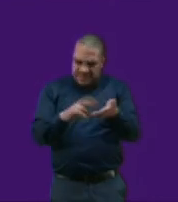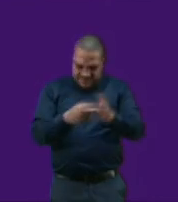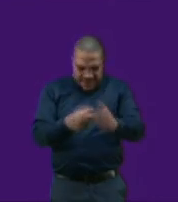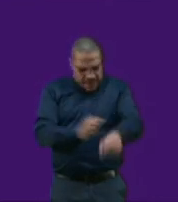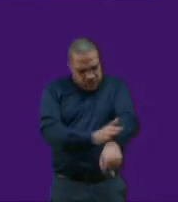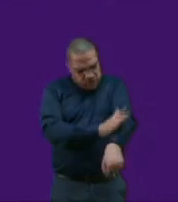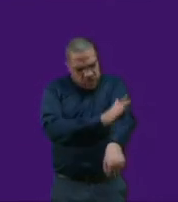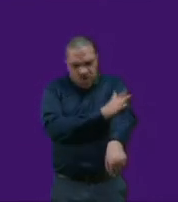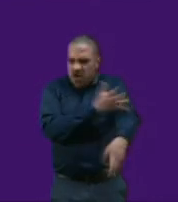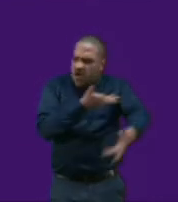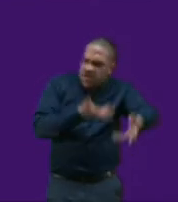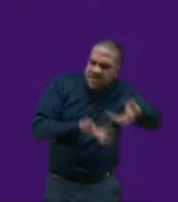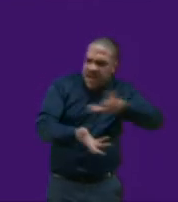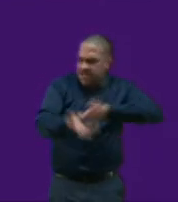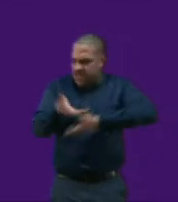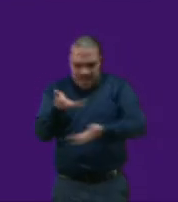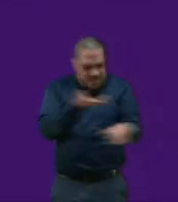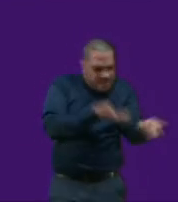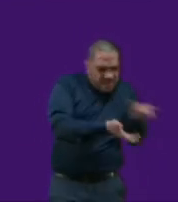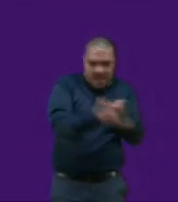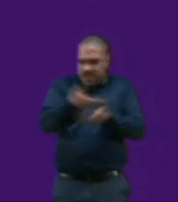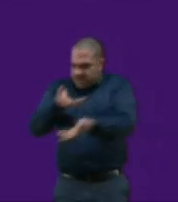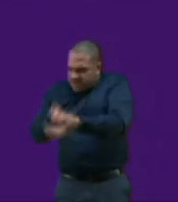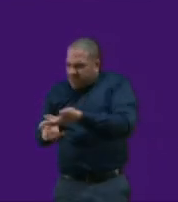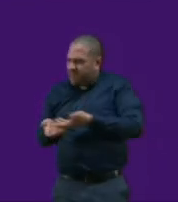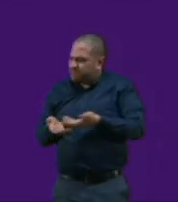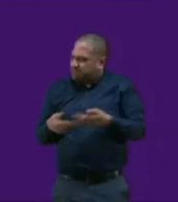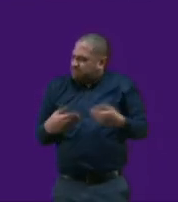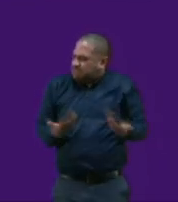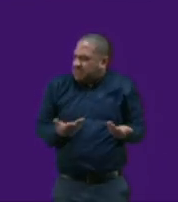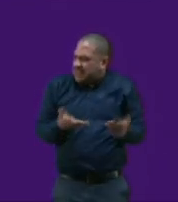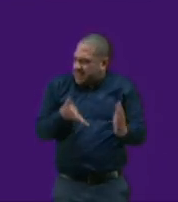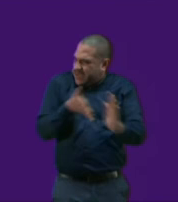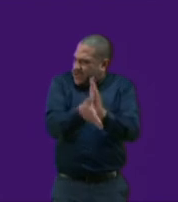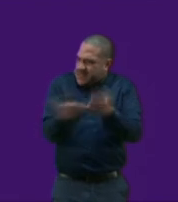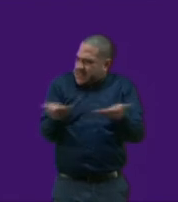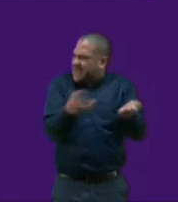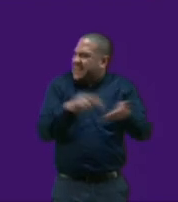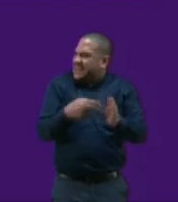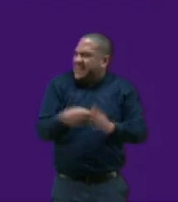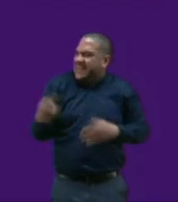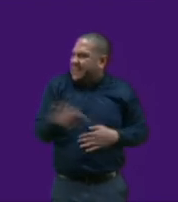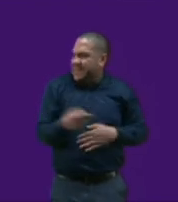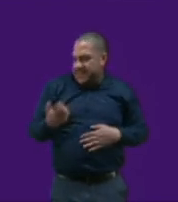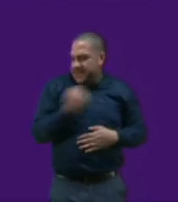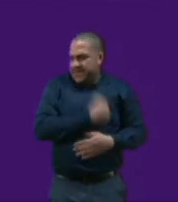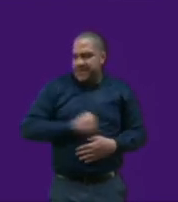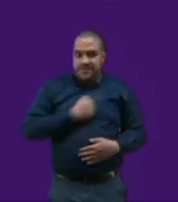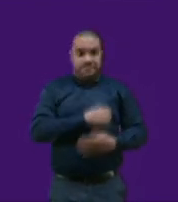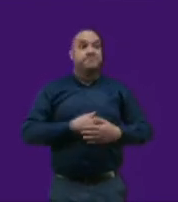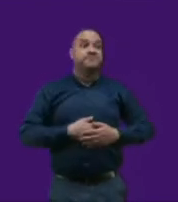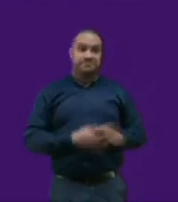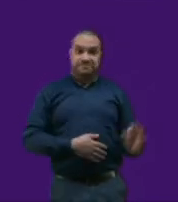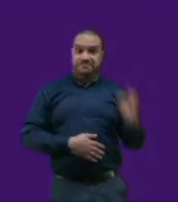como tu pensamiento de eso, ¿qué significa? Perfecto, perfecto. Mira, quiero hacerte otro regalo.